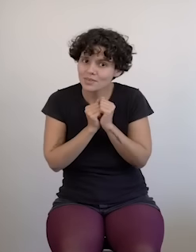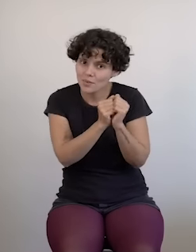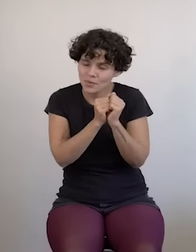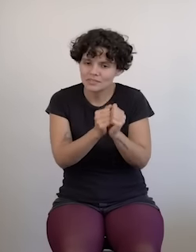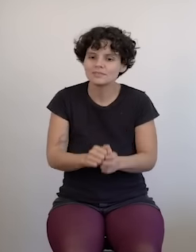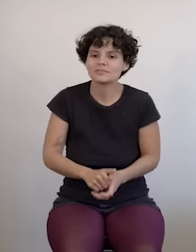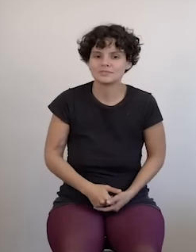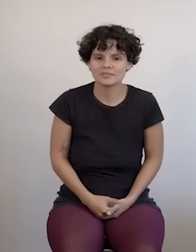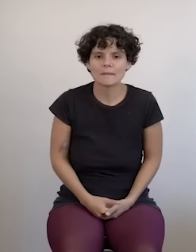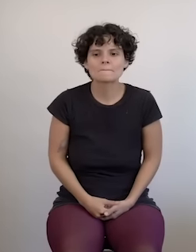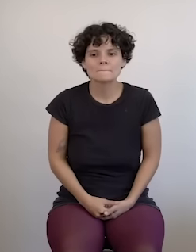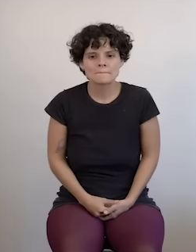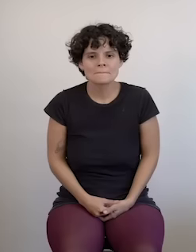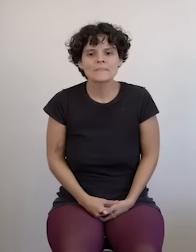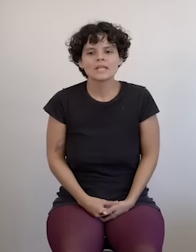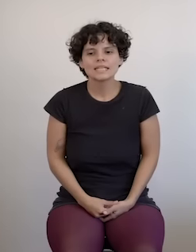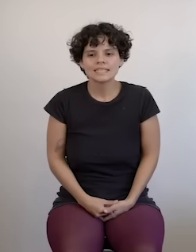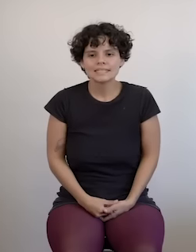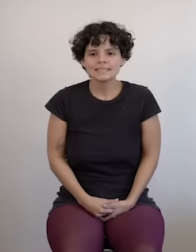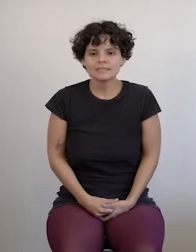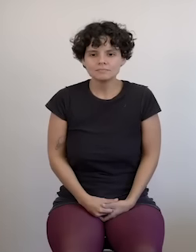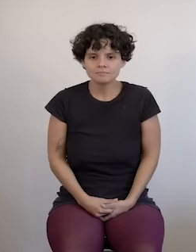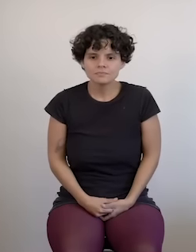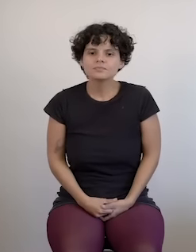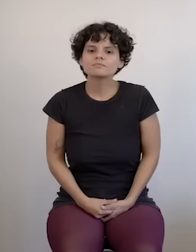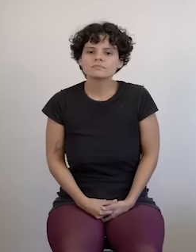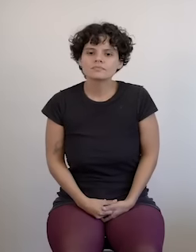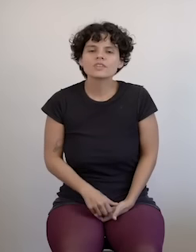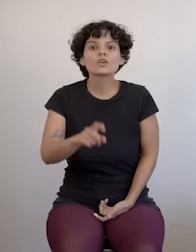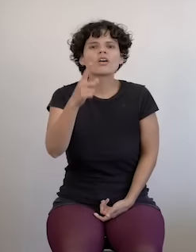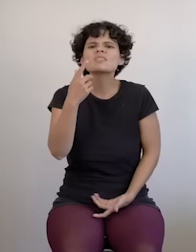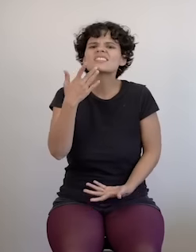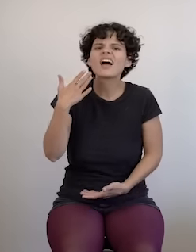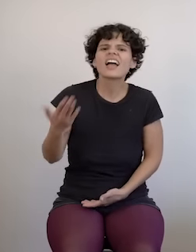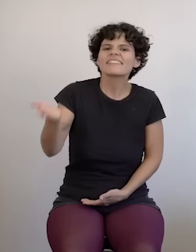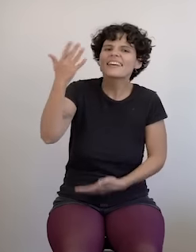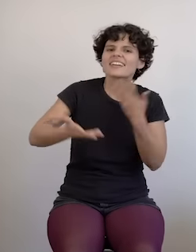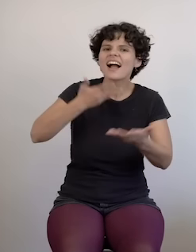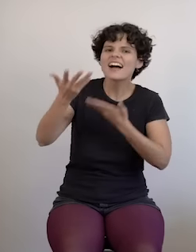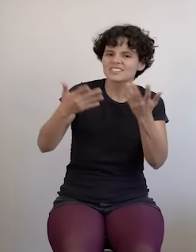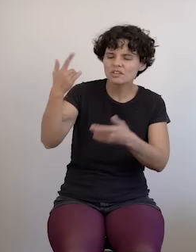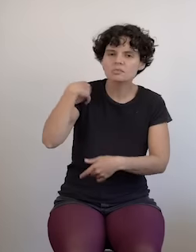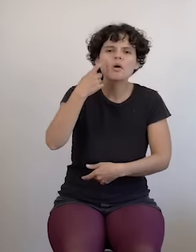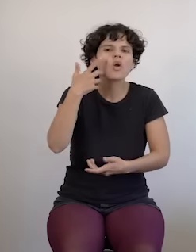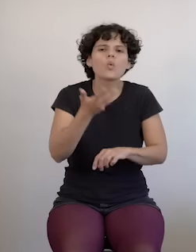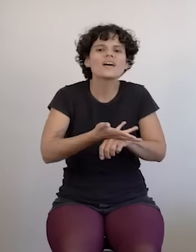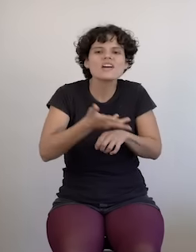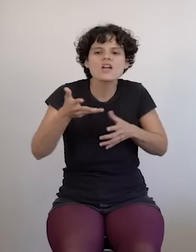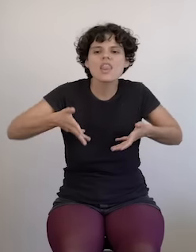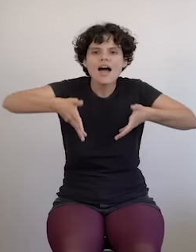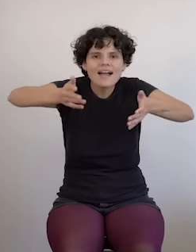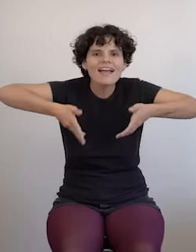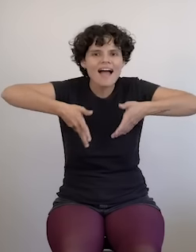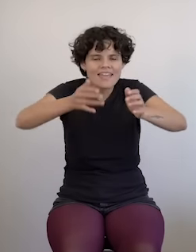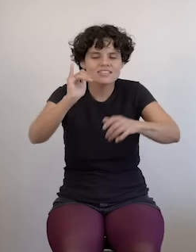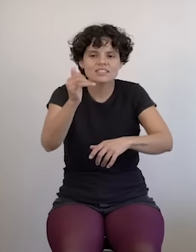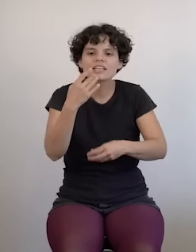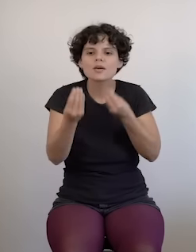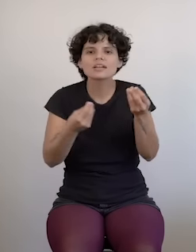¿Viste? Bacán, mi hermano. Oye, tírame la pista, salió del huevo de la calle, me imagino, ¿no? Sí, fue que no me dejaban tocar los